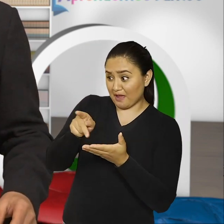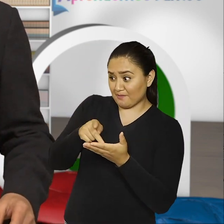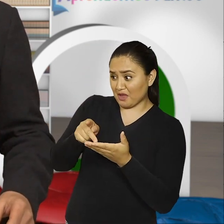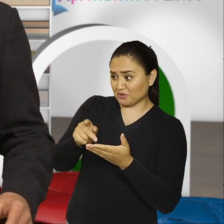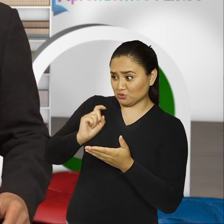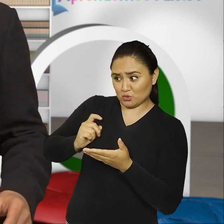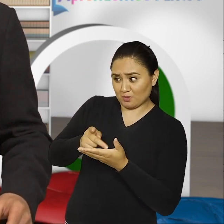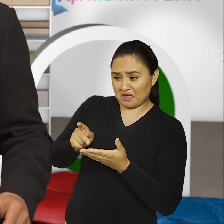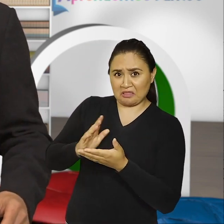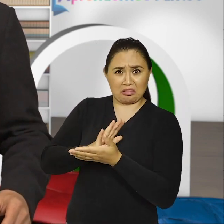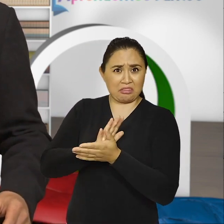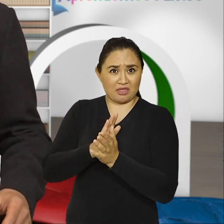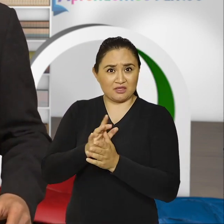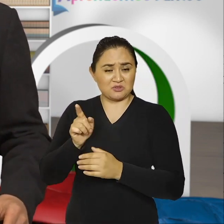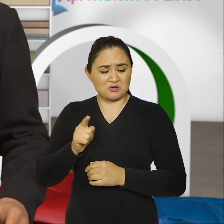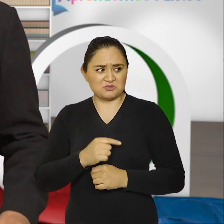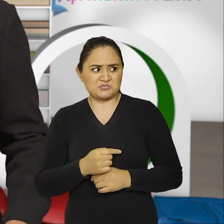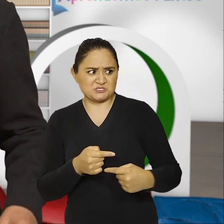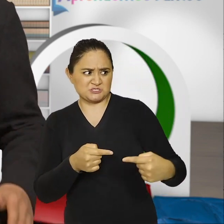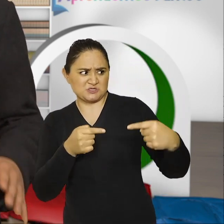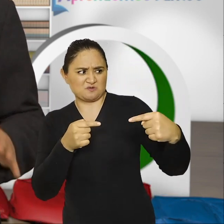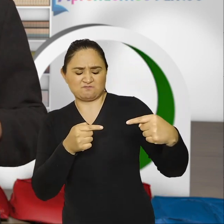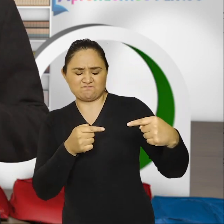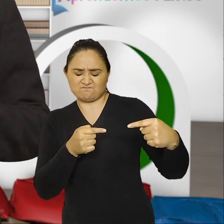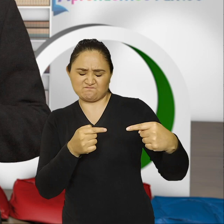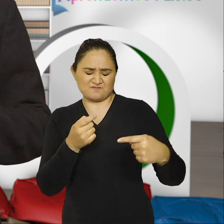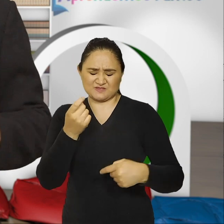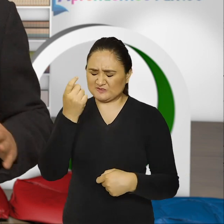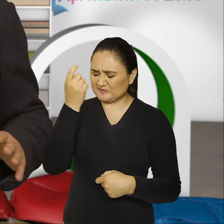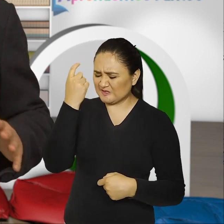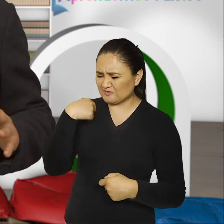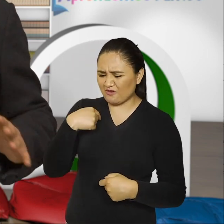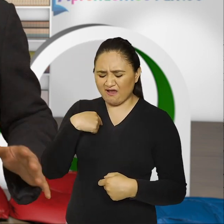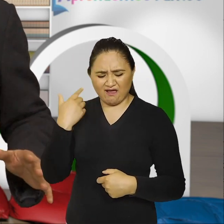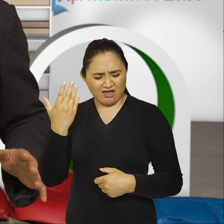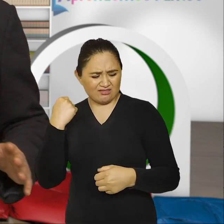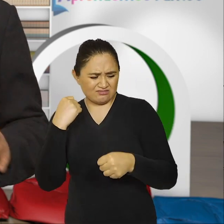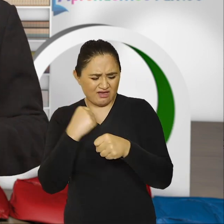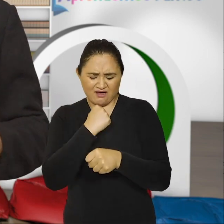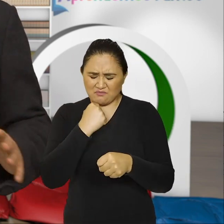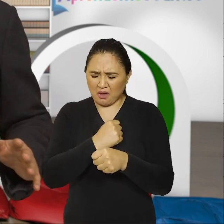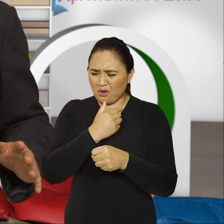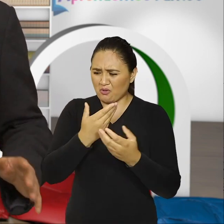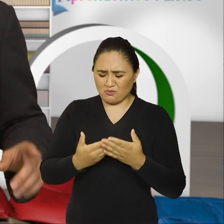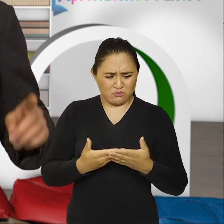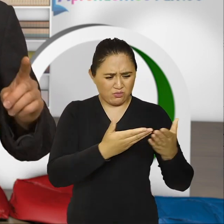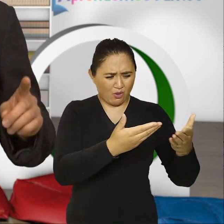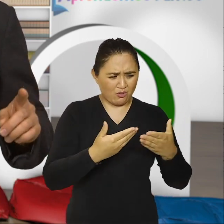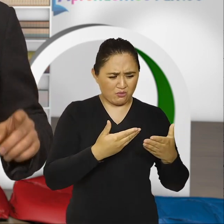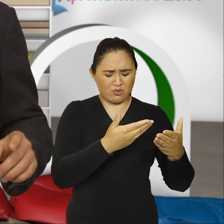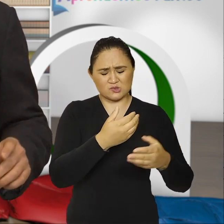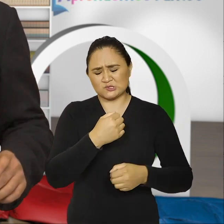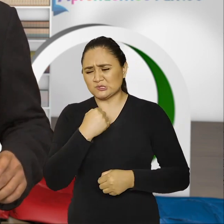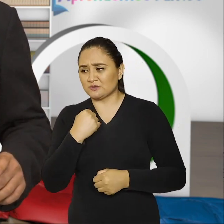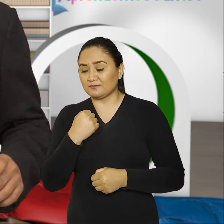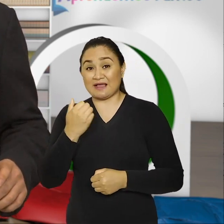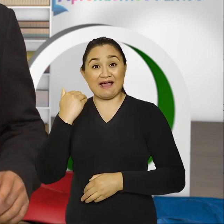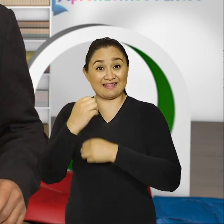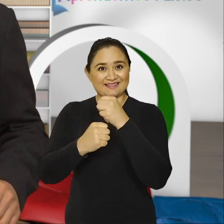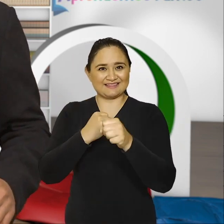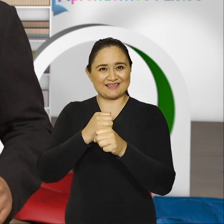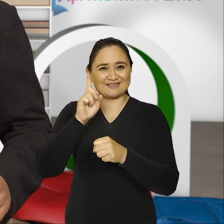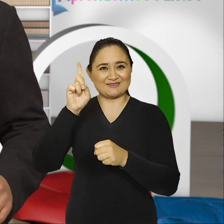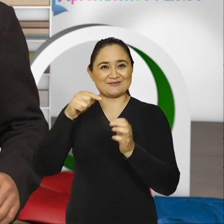la recompensa prometida y a subirle el sueldo, lo que hizo que Tesla dimitiera disgustado y decepcionado por el que hasta entonces había sido su